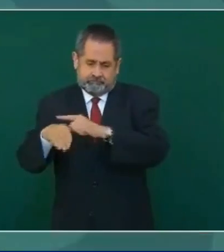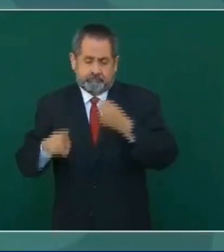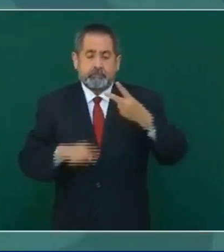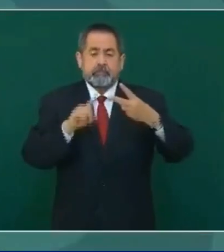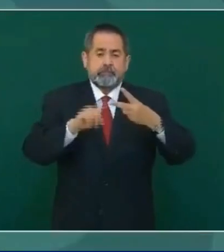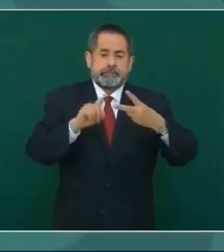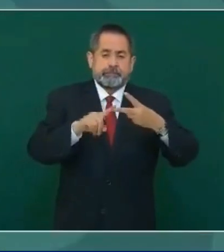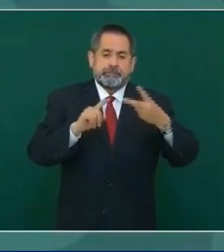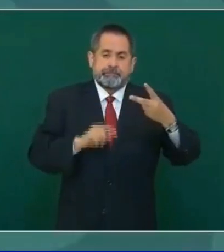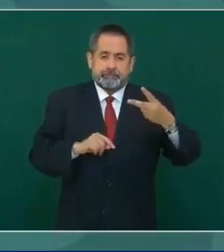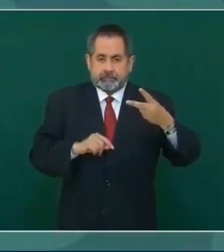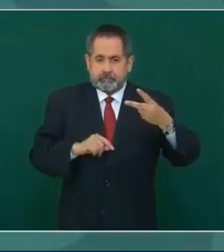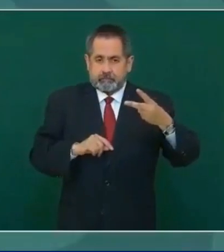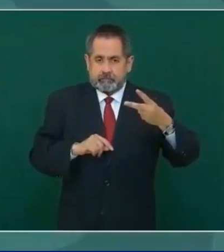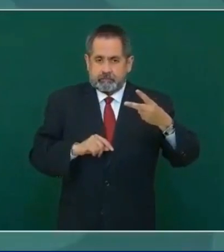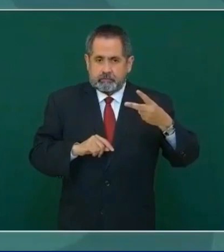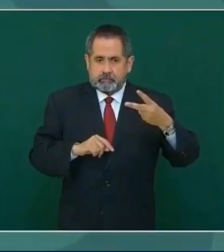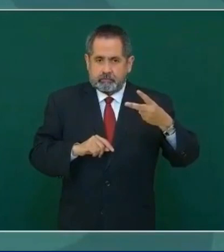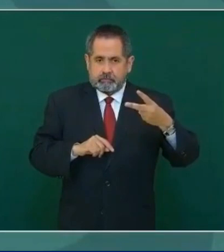2,